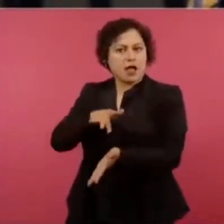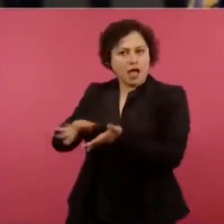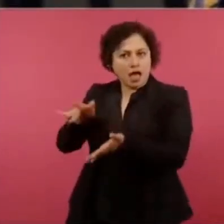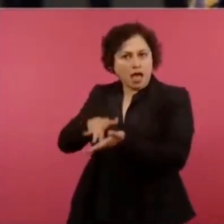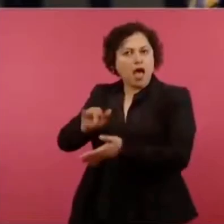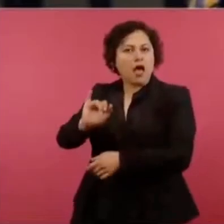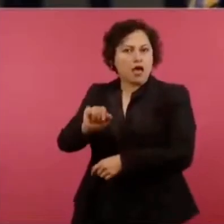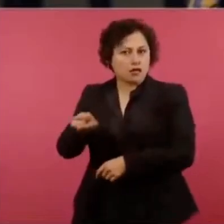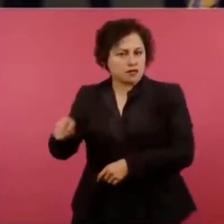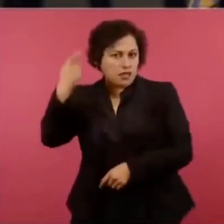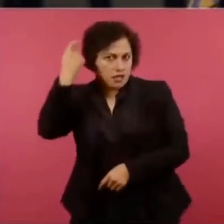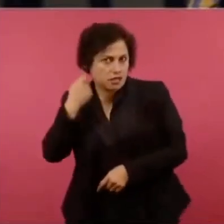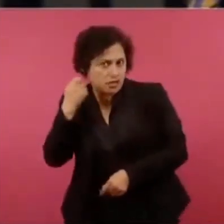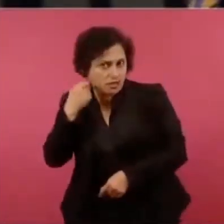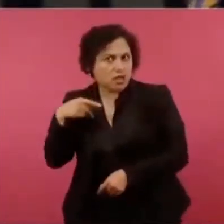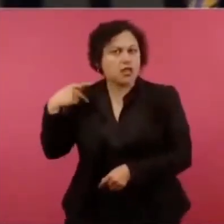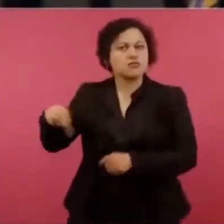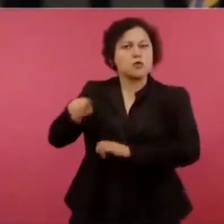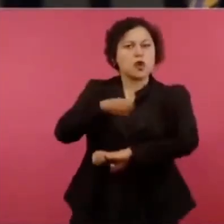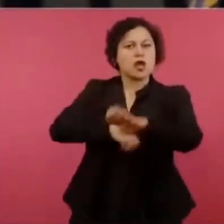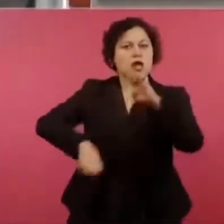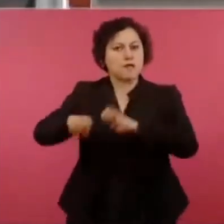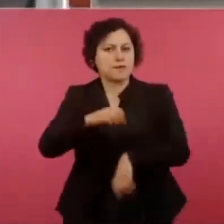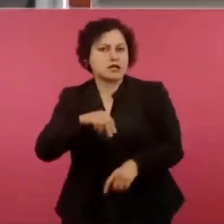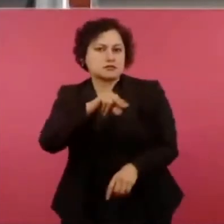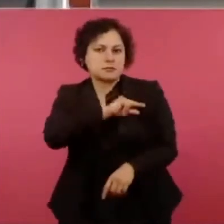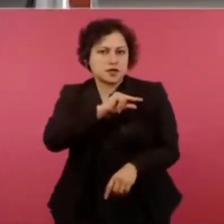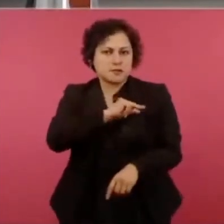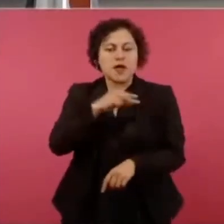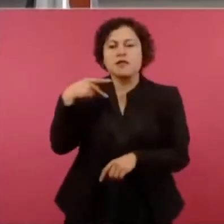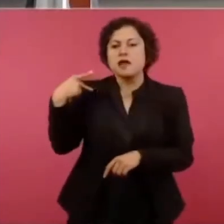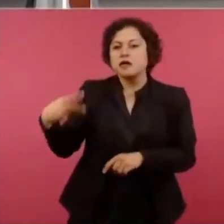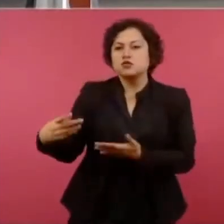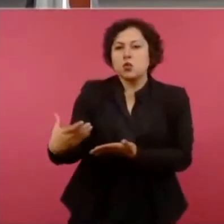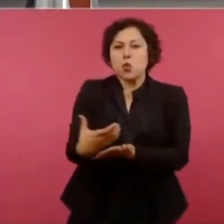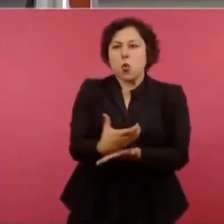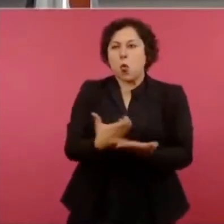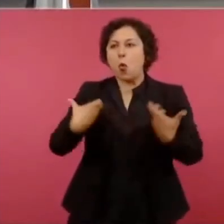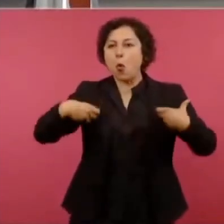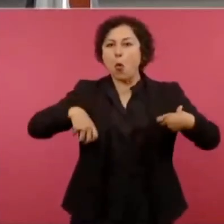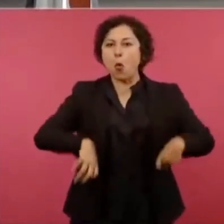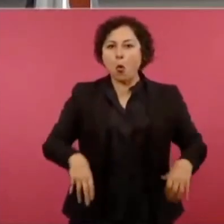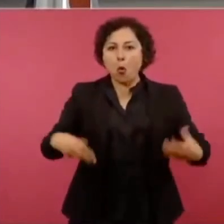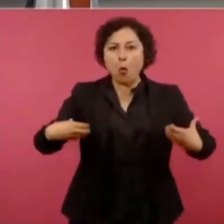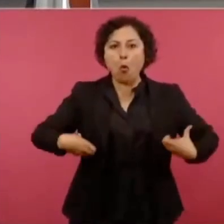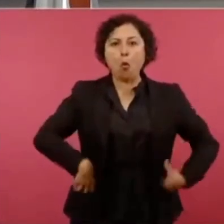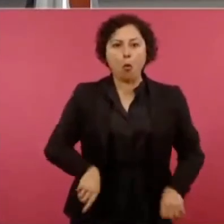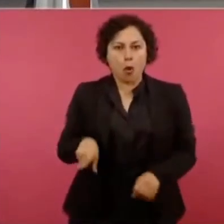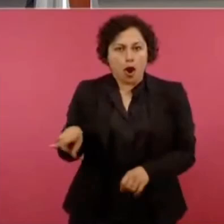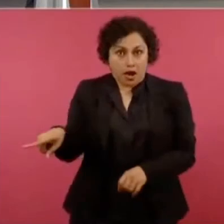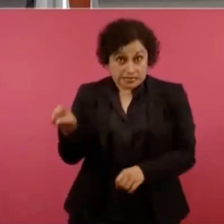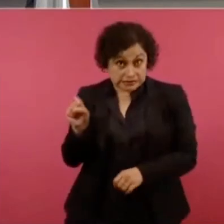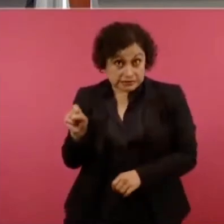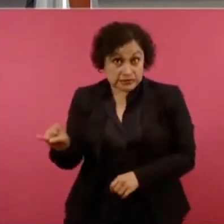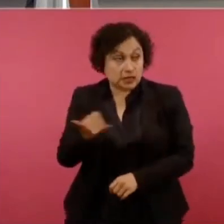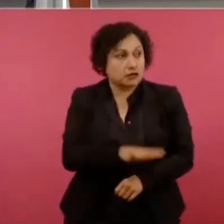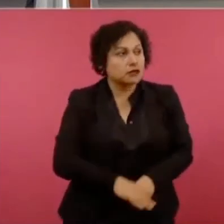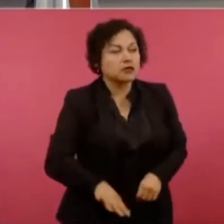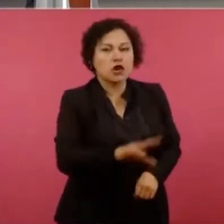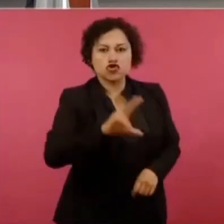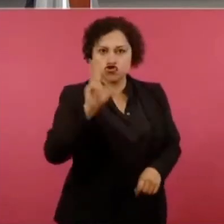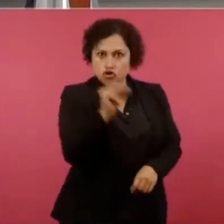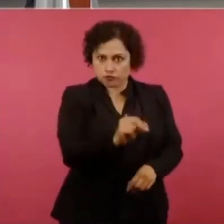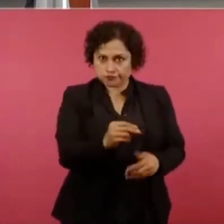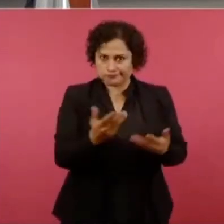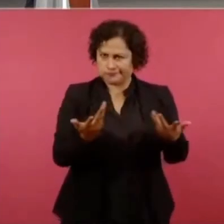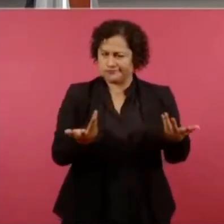empresas públicas que se privatizan, ellos sí, absolutamente toda la riqueza, y que las demás personas, que el